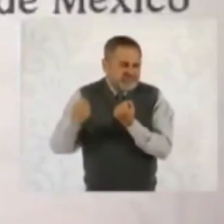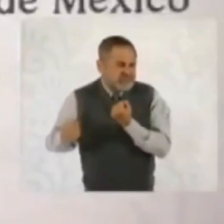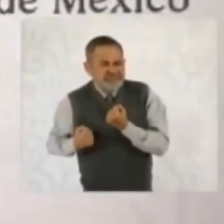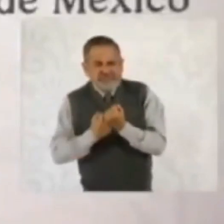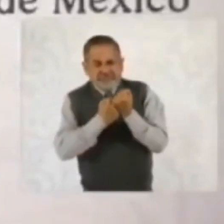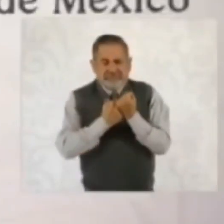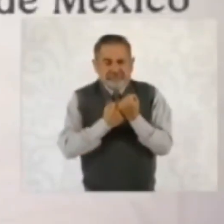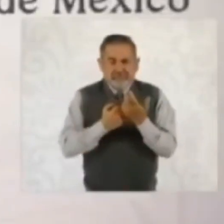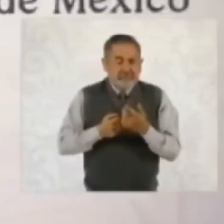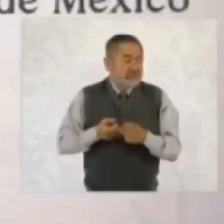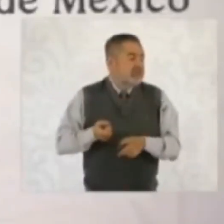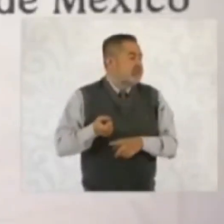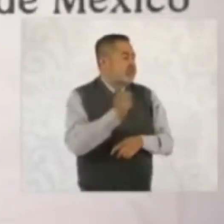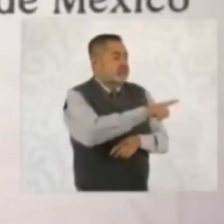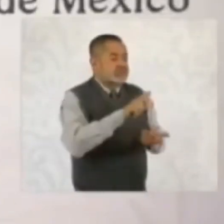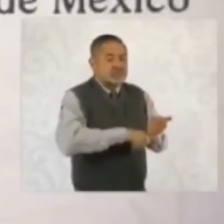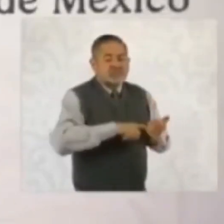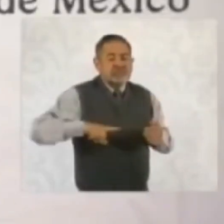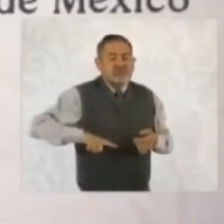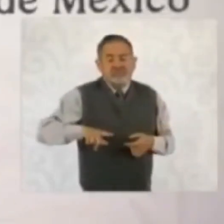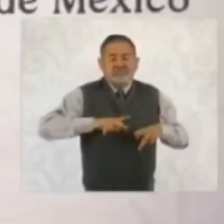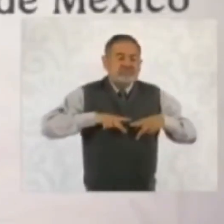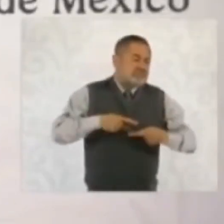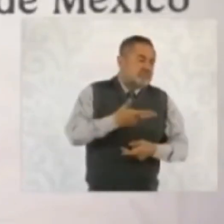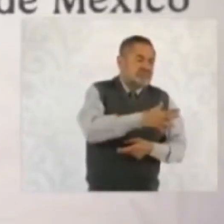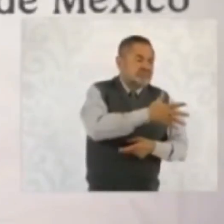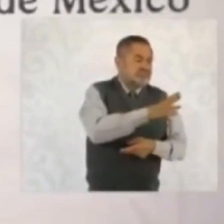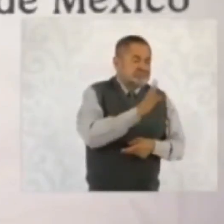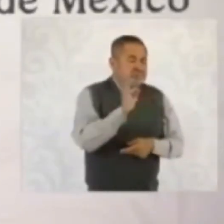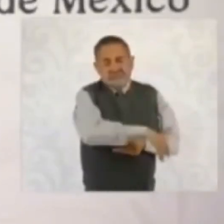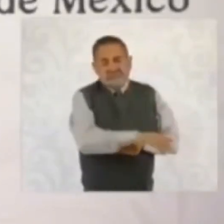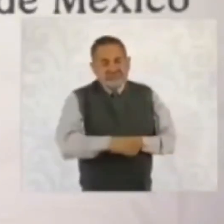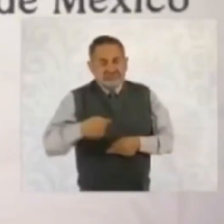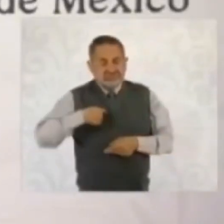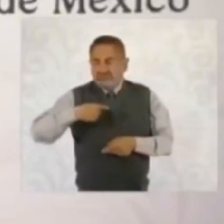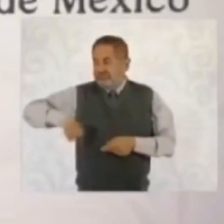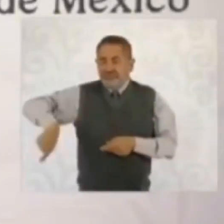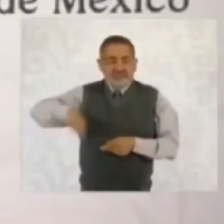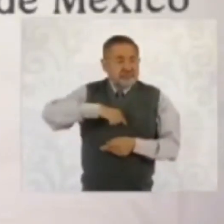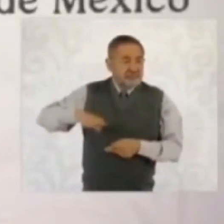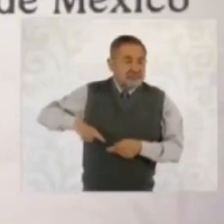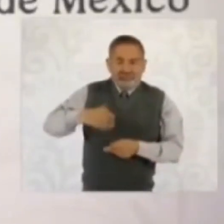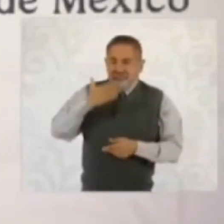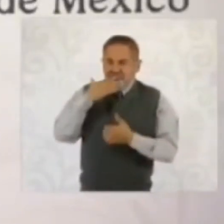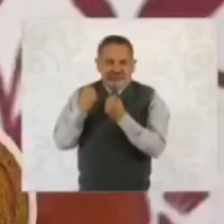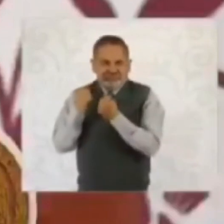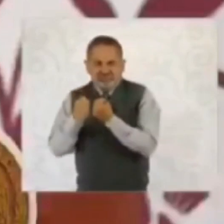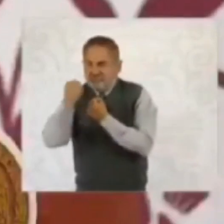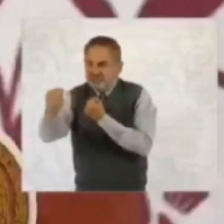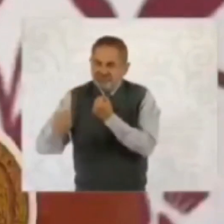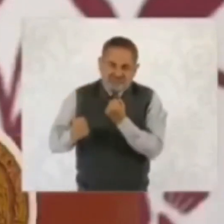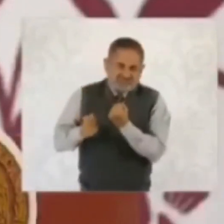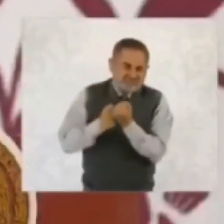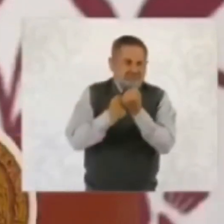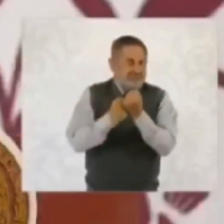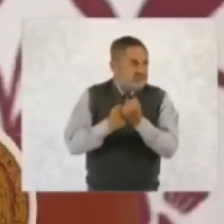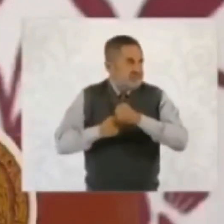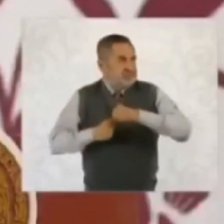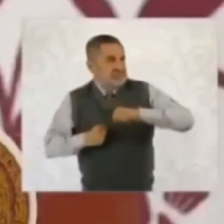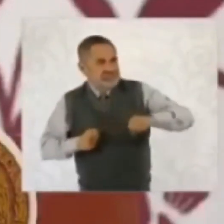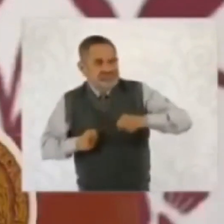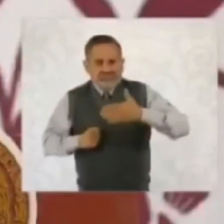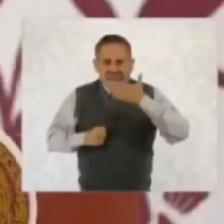lo mejor a gobiernos débiles pues tienen otra circunstancia, pero nosotros, nuestra